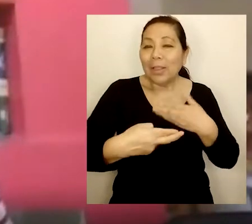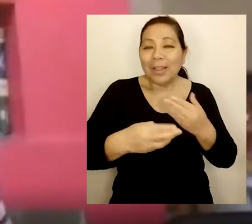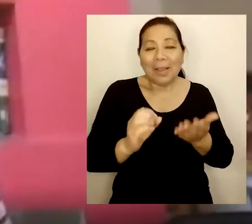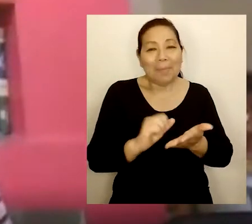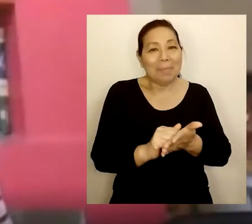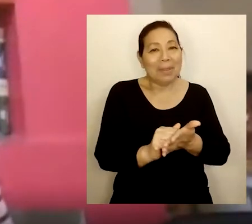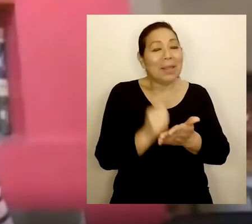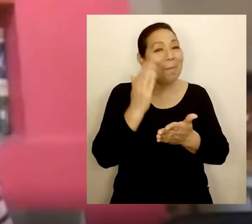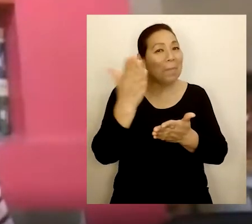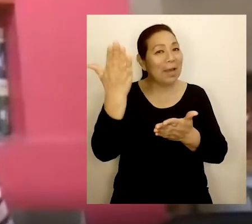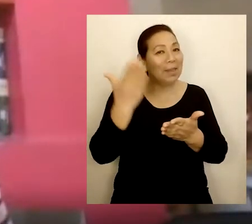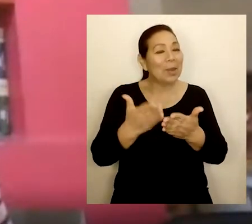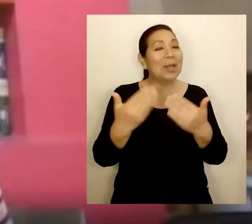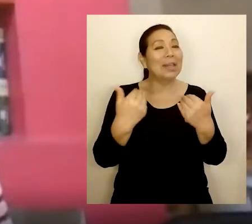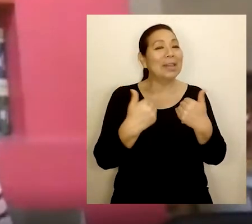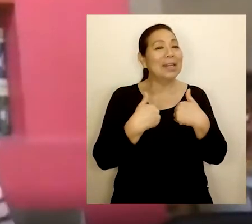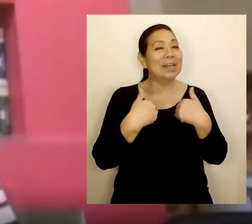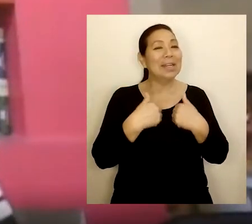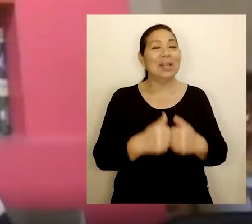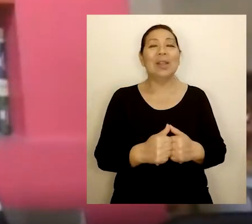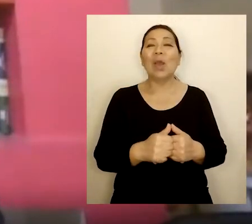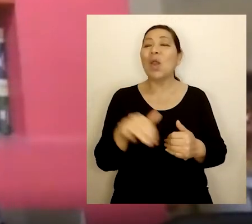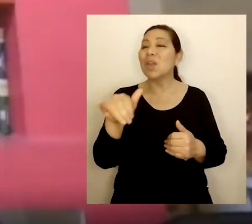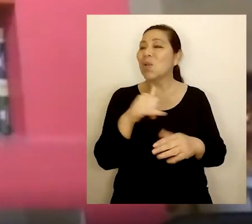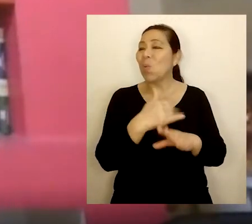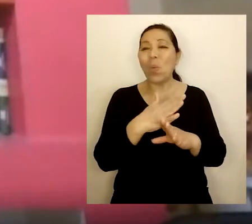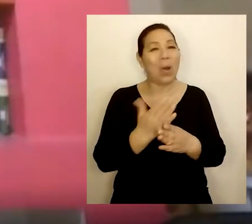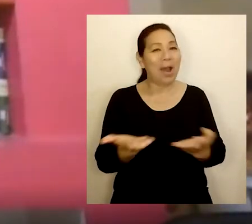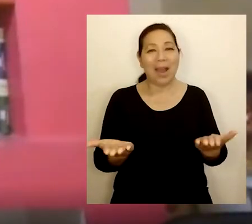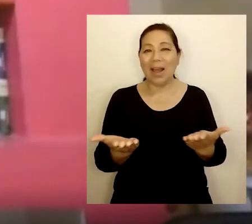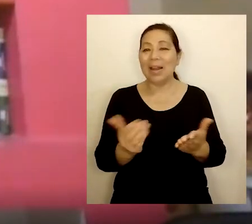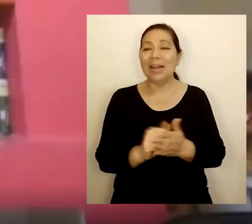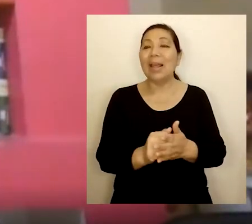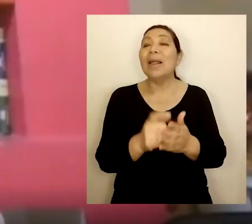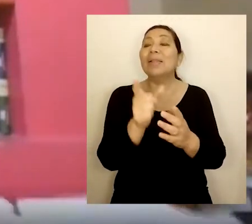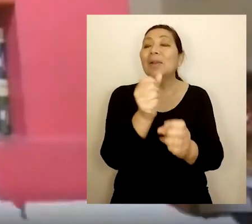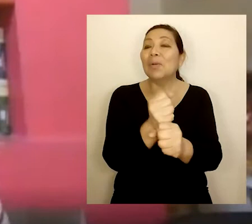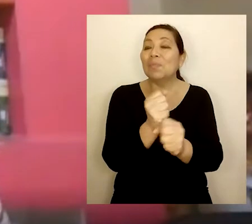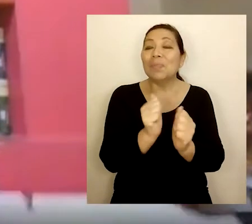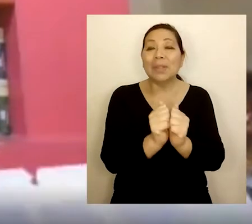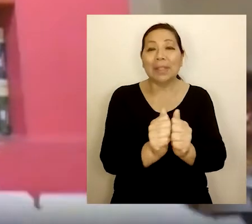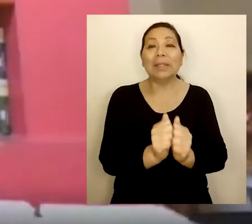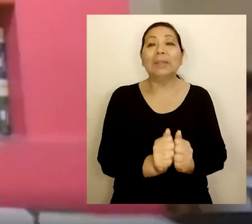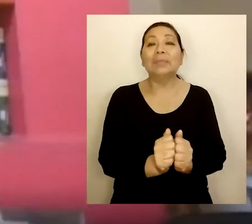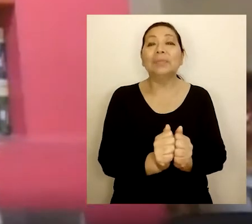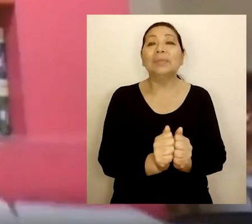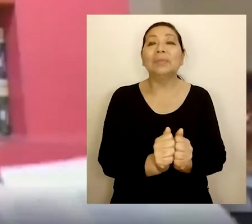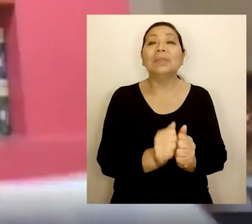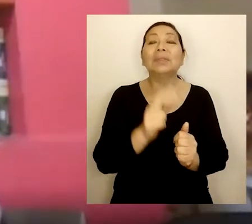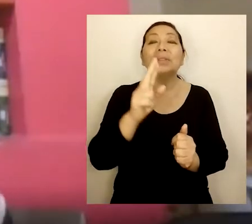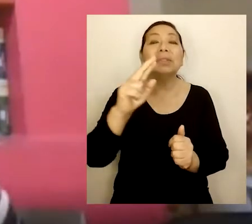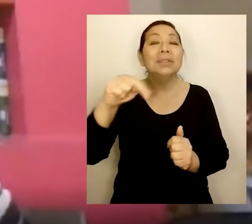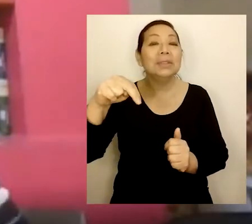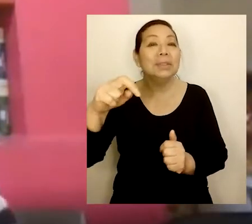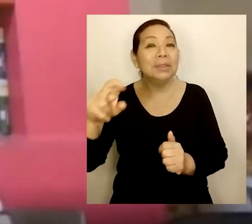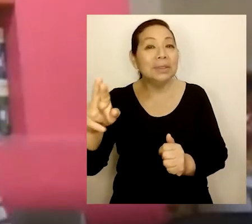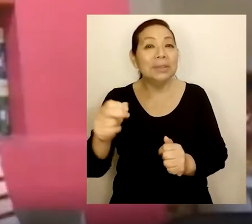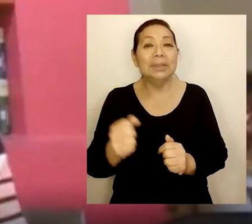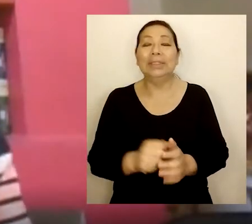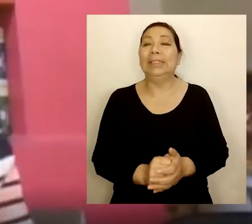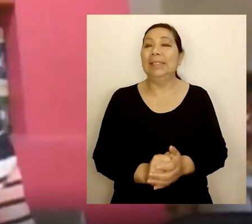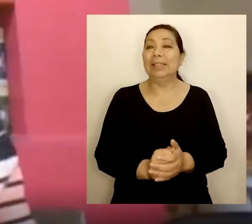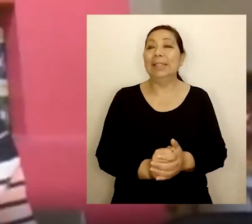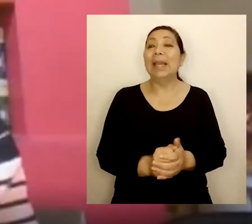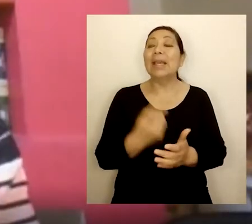declarado fundadas las demandas que han venido igual forma, son compañeros de trabajo del señor Renner Vicente, el Puro